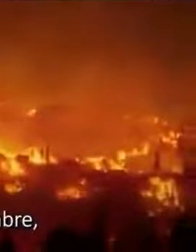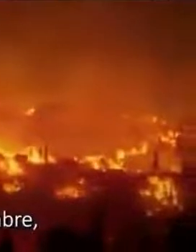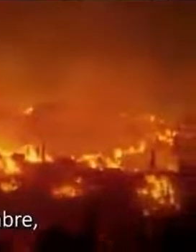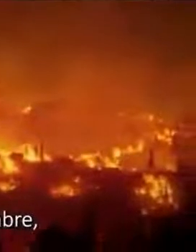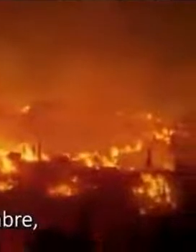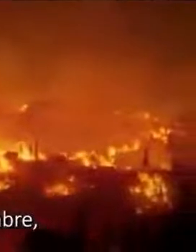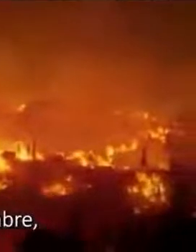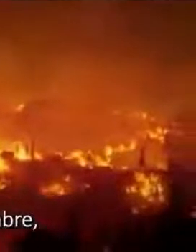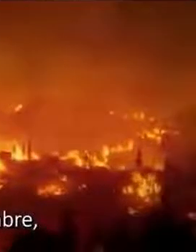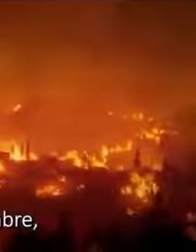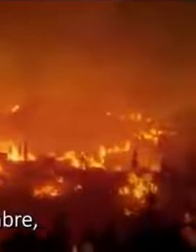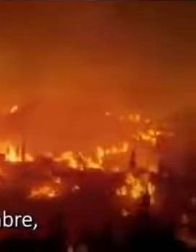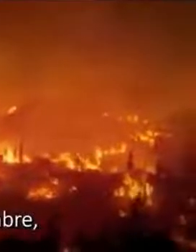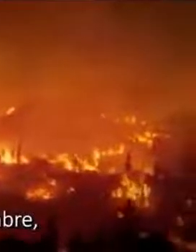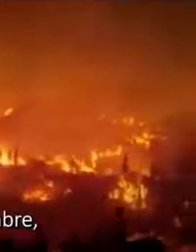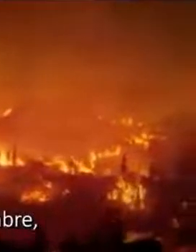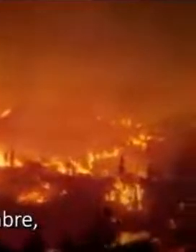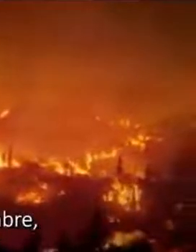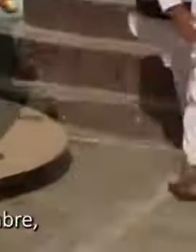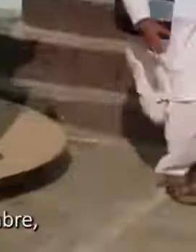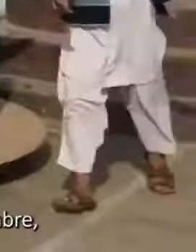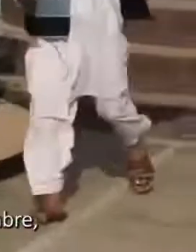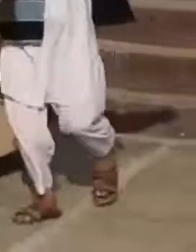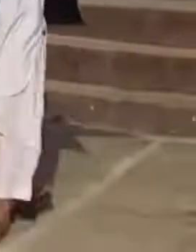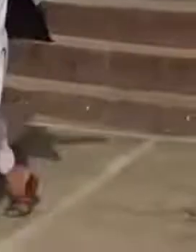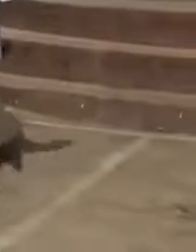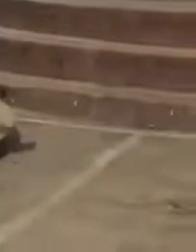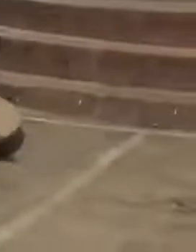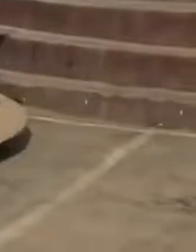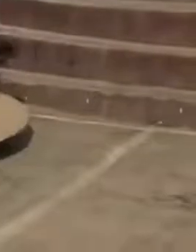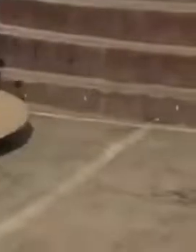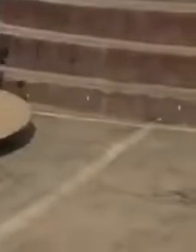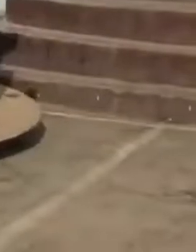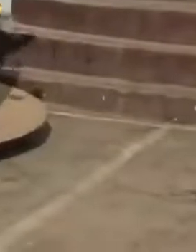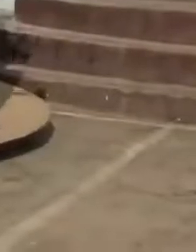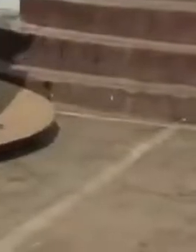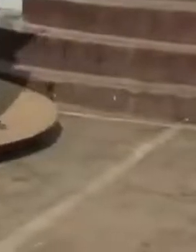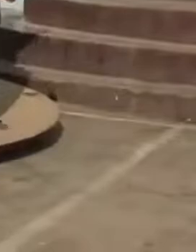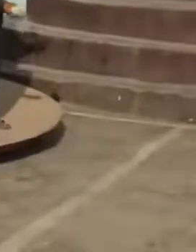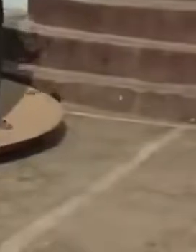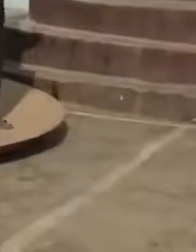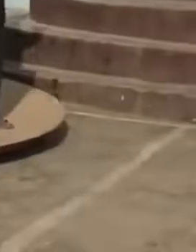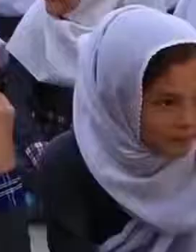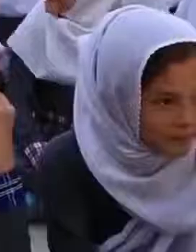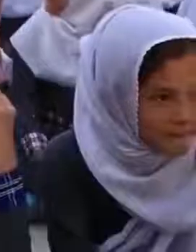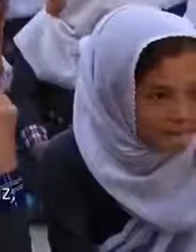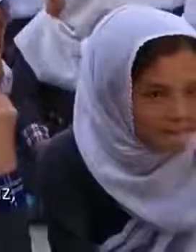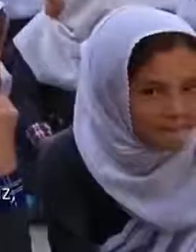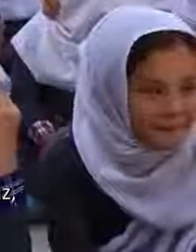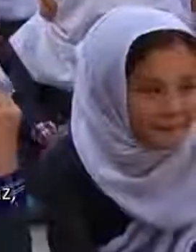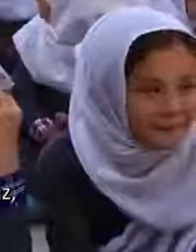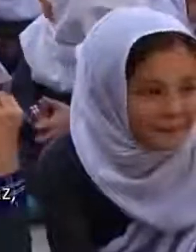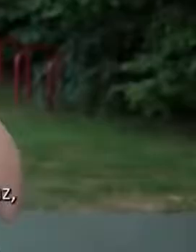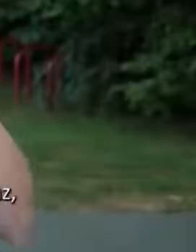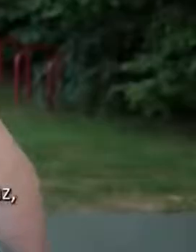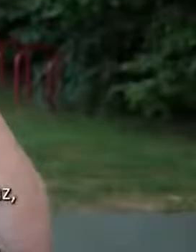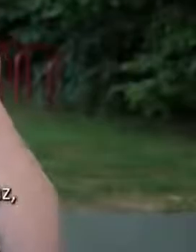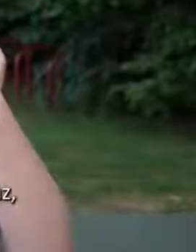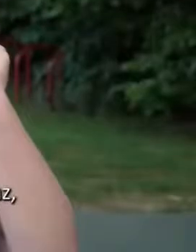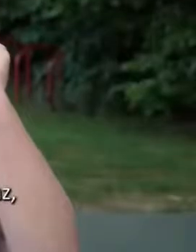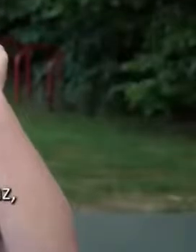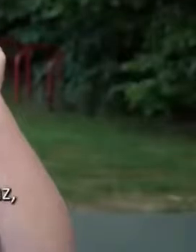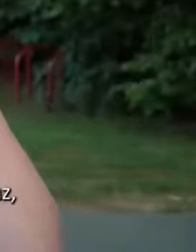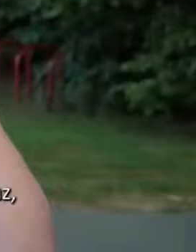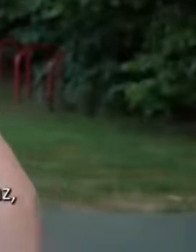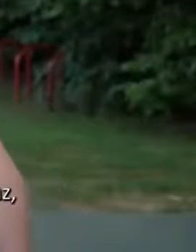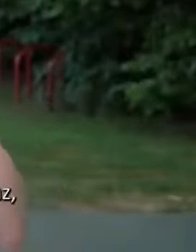que nos encontramos en un contexto de gran incertidumbre, tenemos motivos para seguir llenos de esperanza. La educación puede ayudarnos